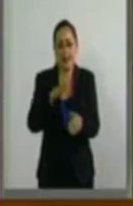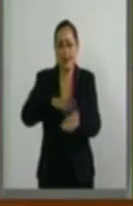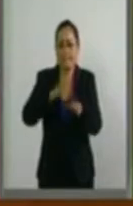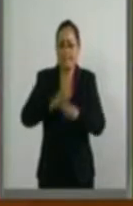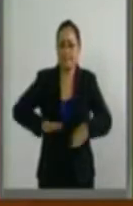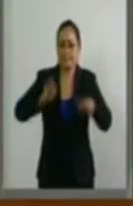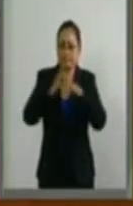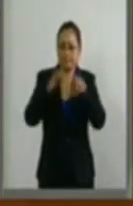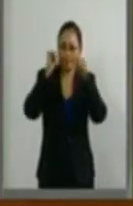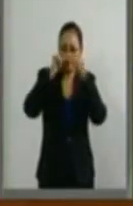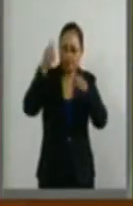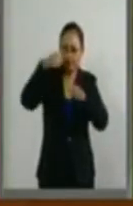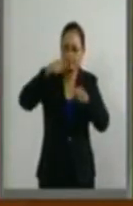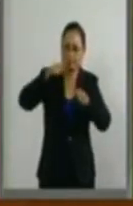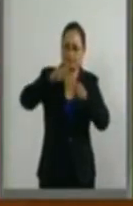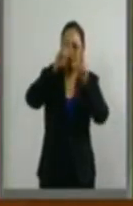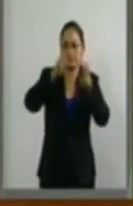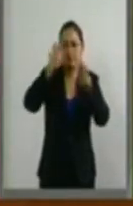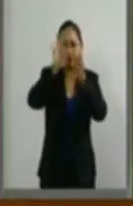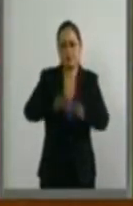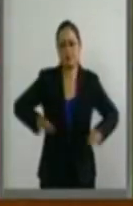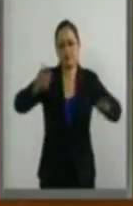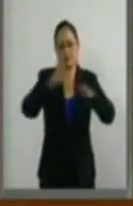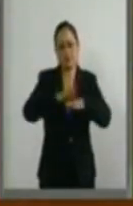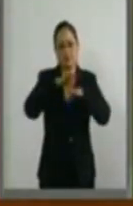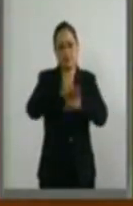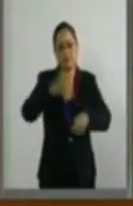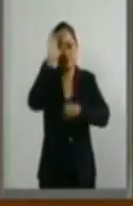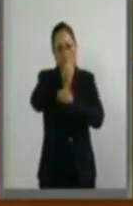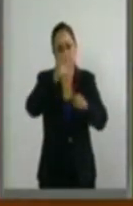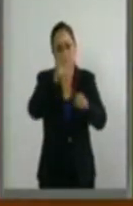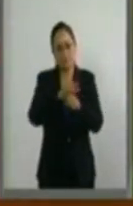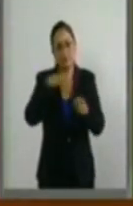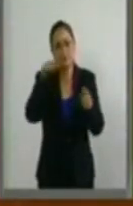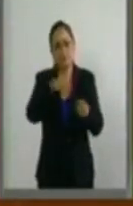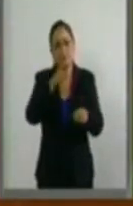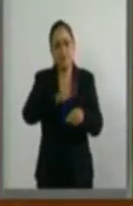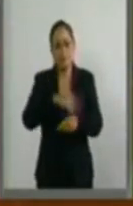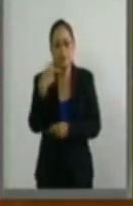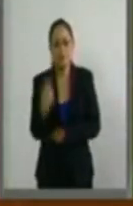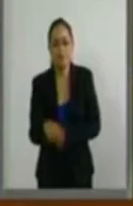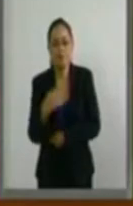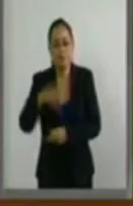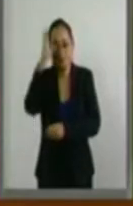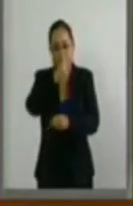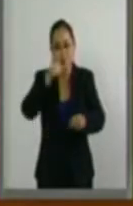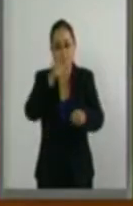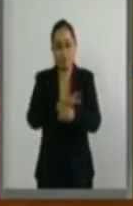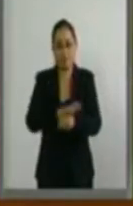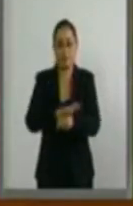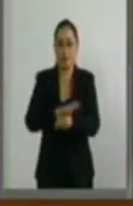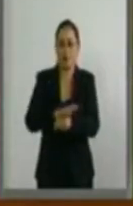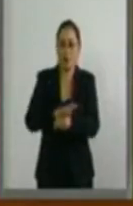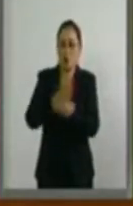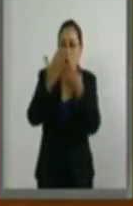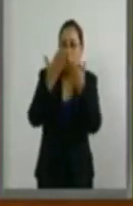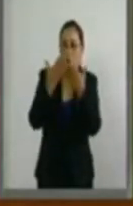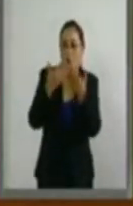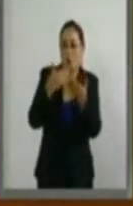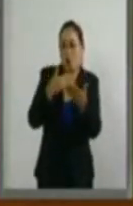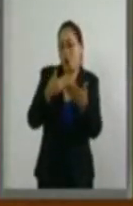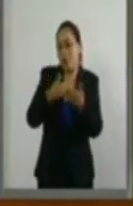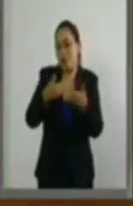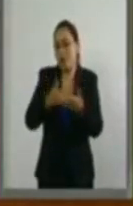aspectos fundamentales de la cultura, en particular el patrimonio cultural inmaterial.